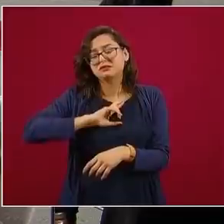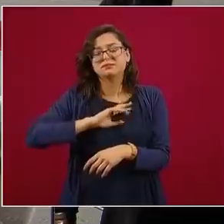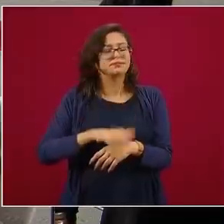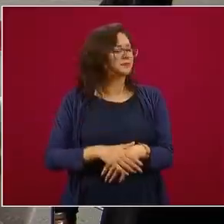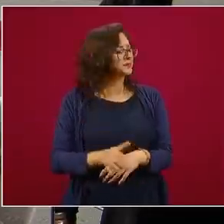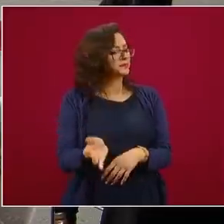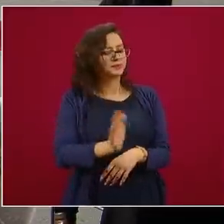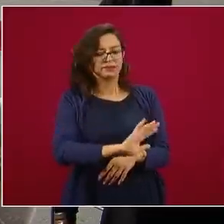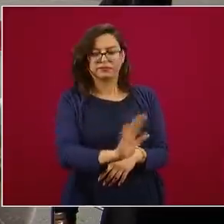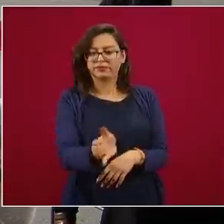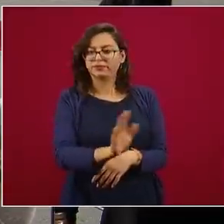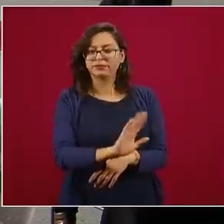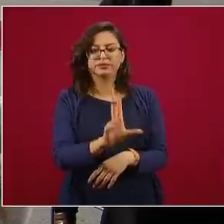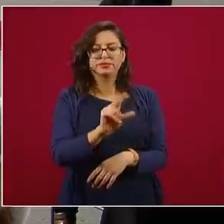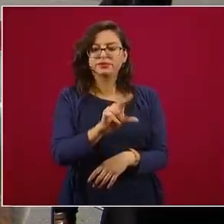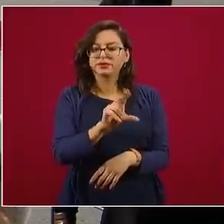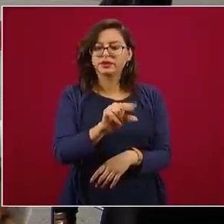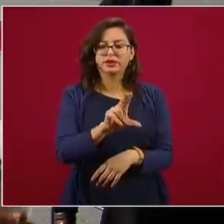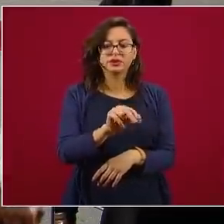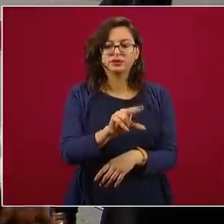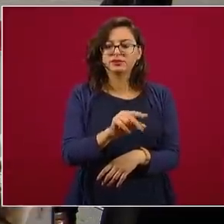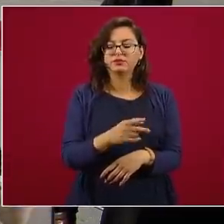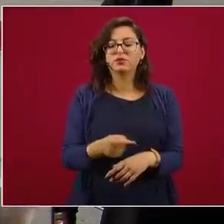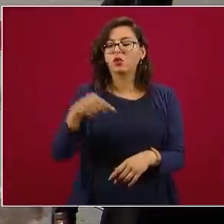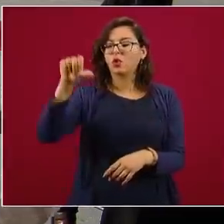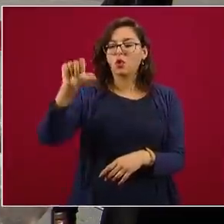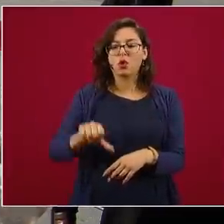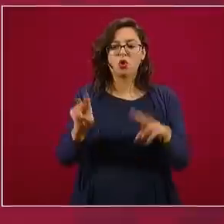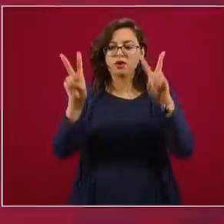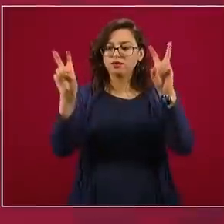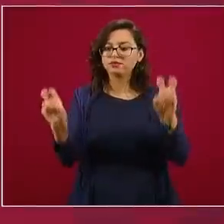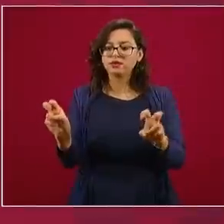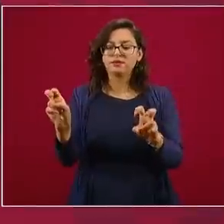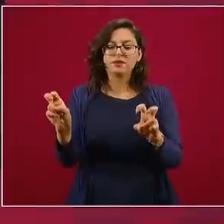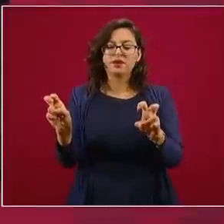en que vamos a seguir